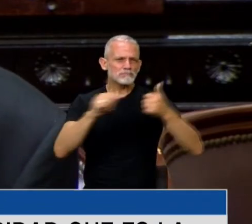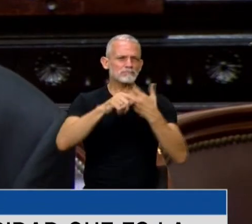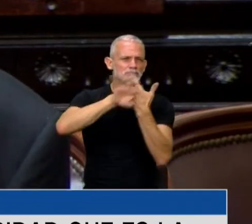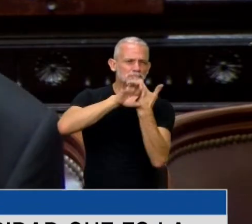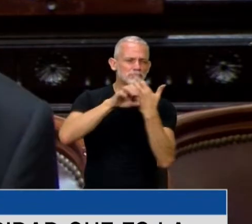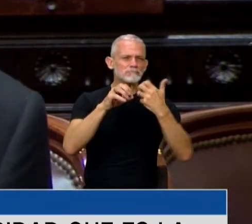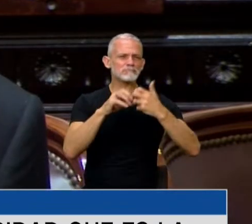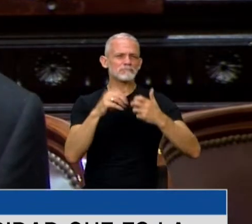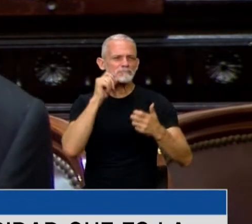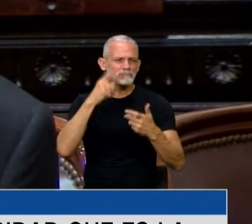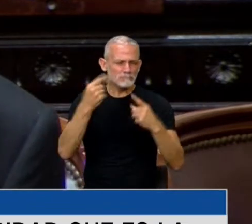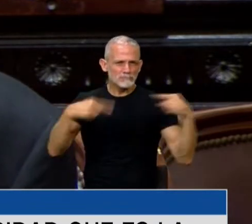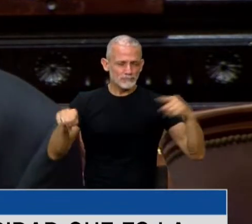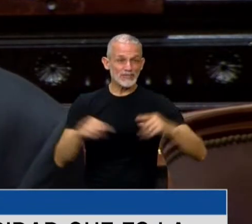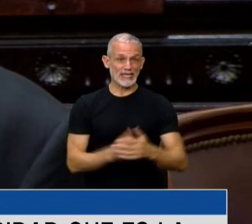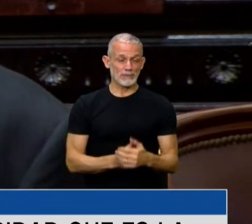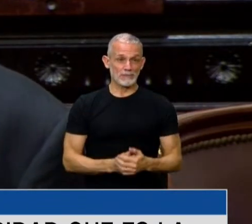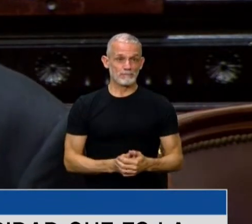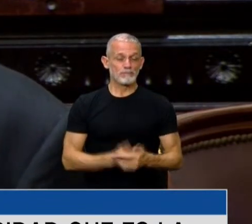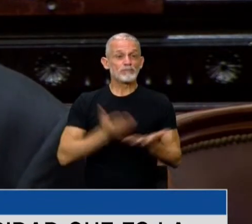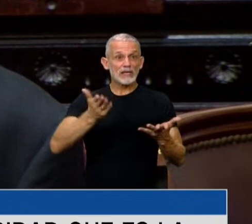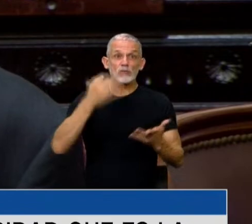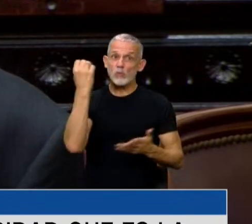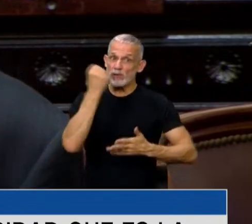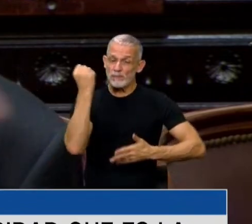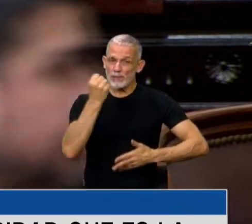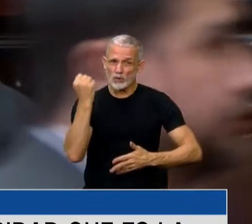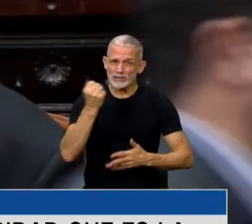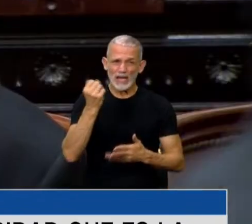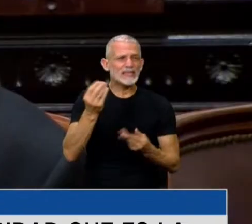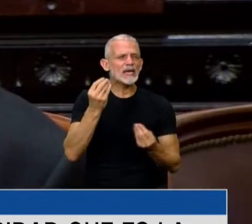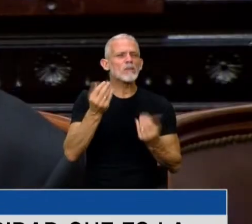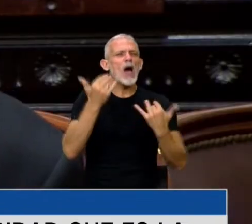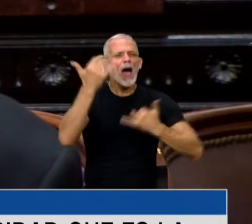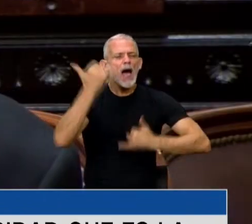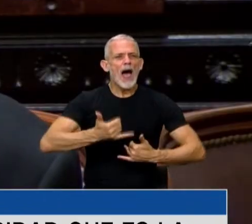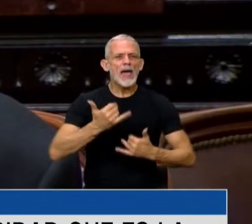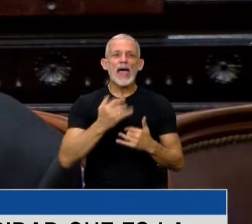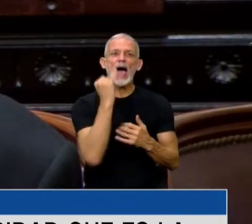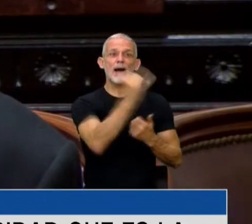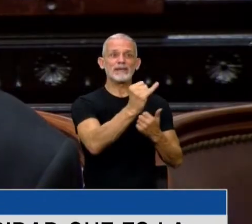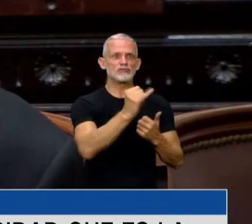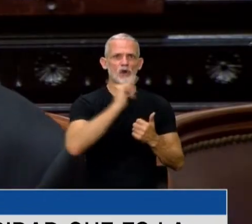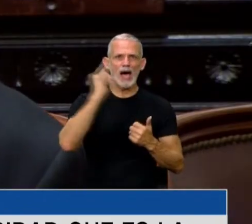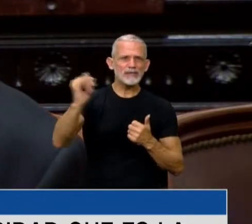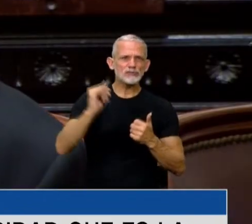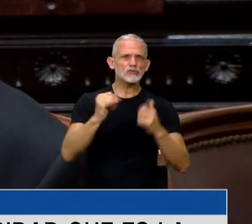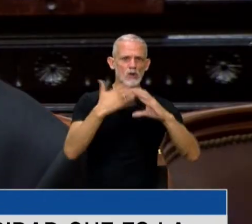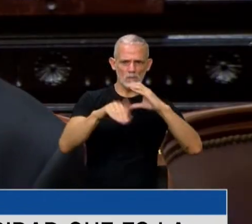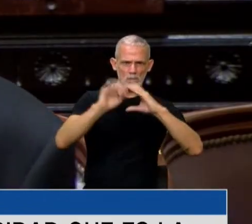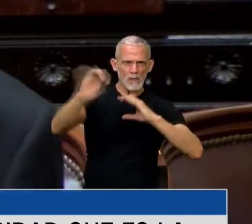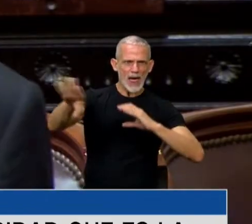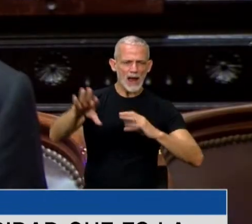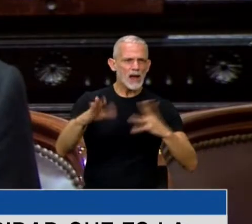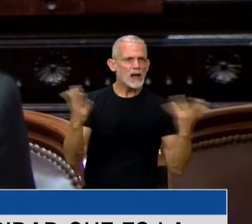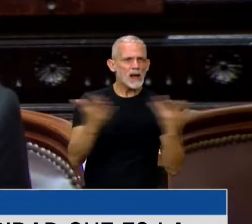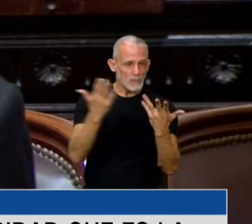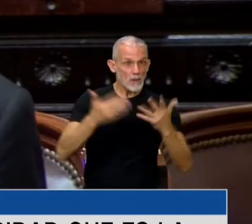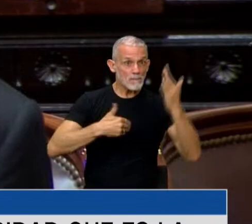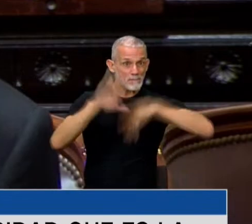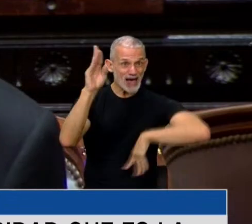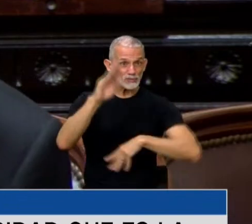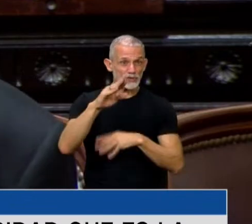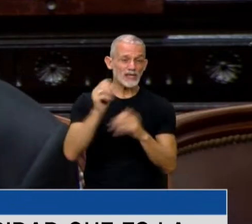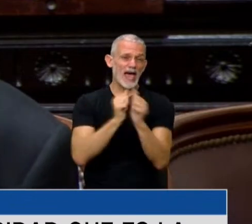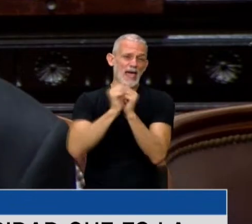que sobre todo, y esto me parece muy importante, que pueda haber notificación electrónica, porque la